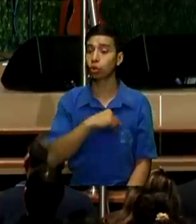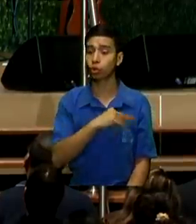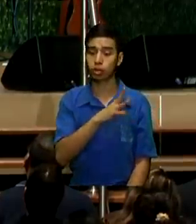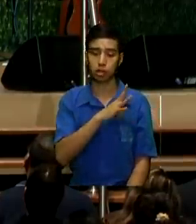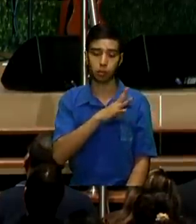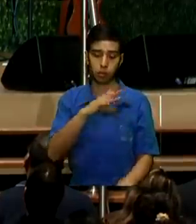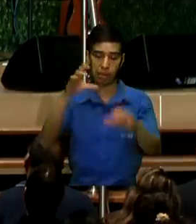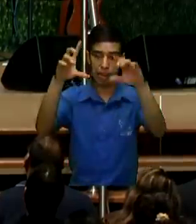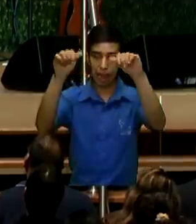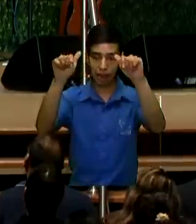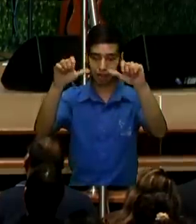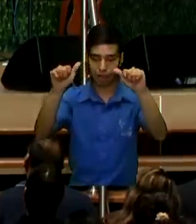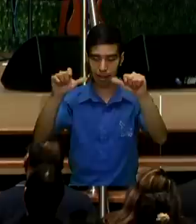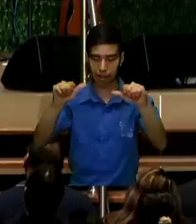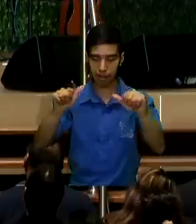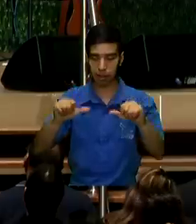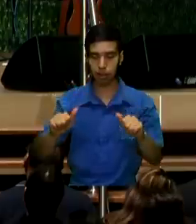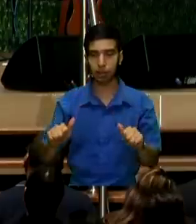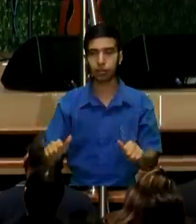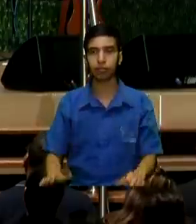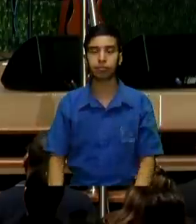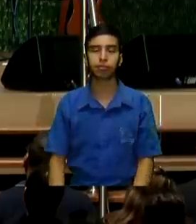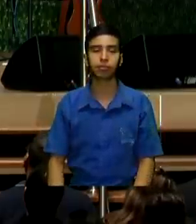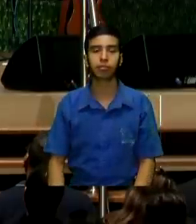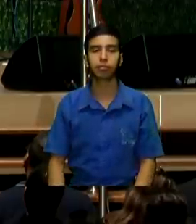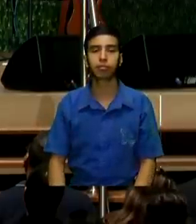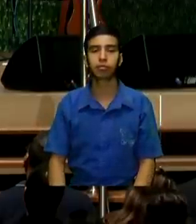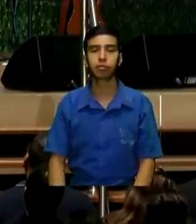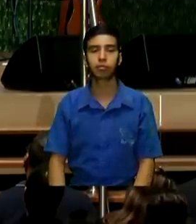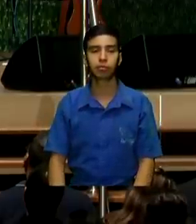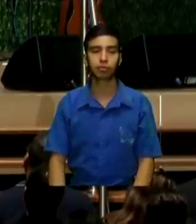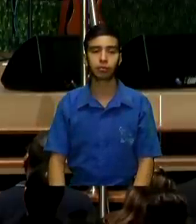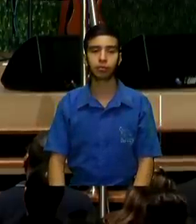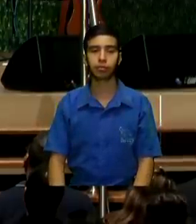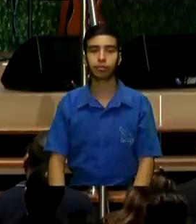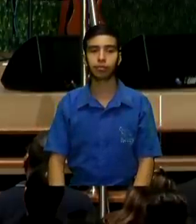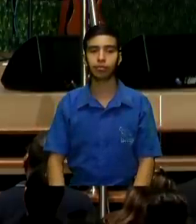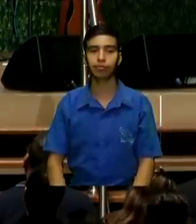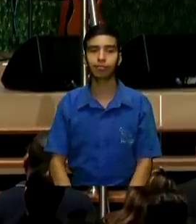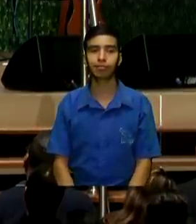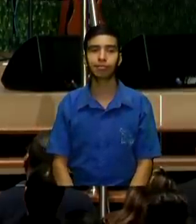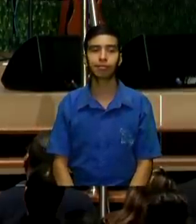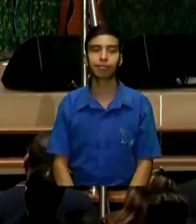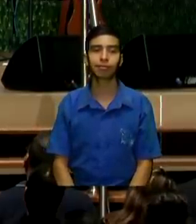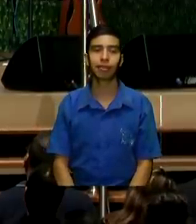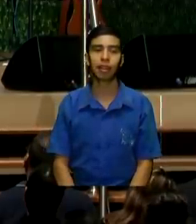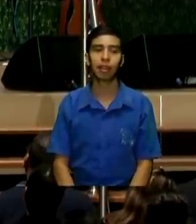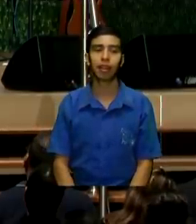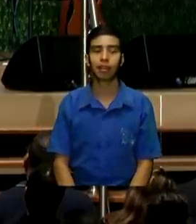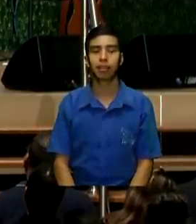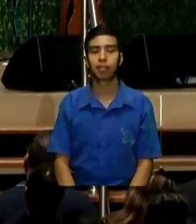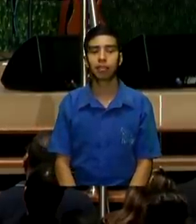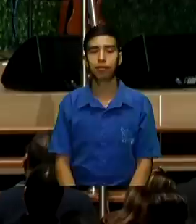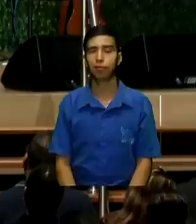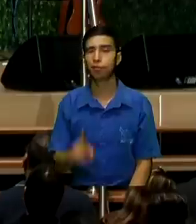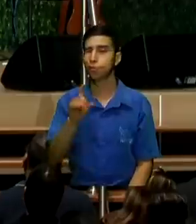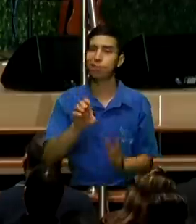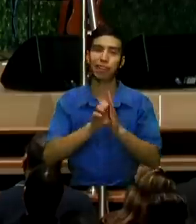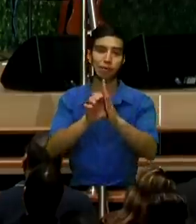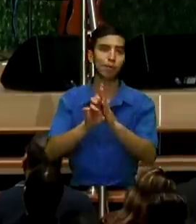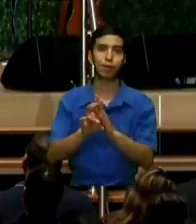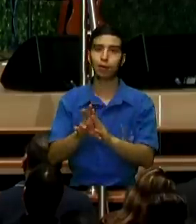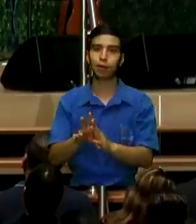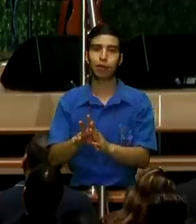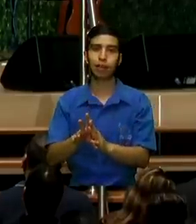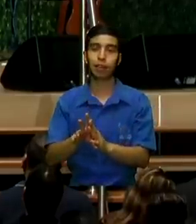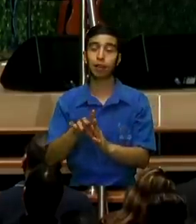pues, usted ha oído de la duquesa de Windsor. Pues parece que el tío de un